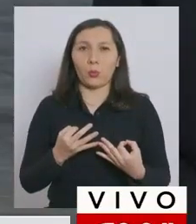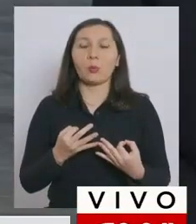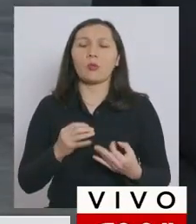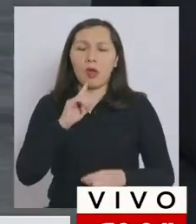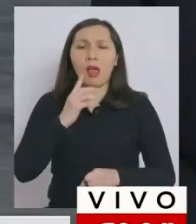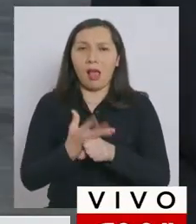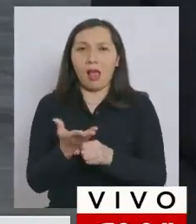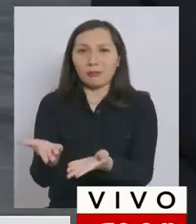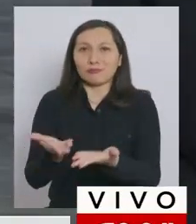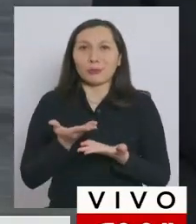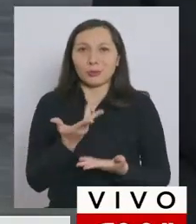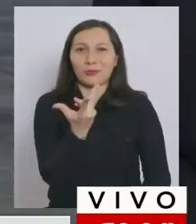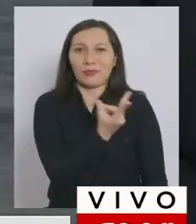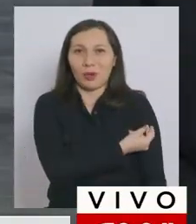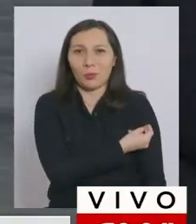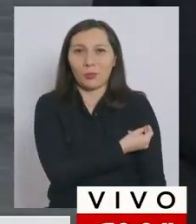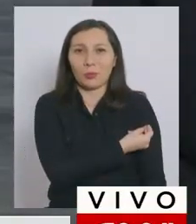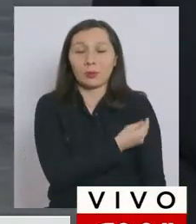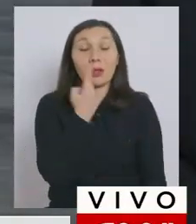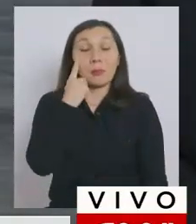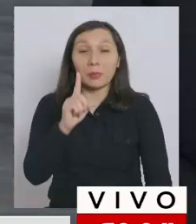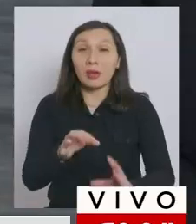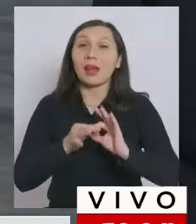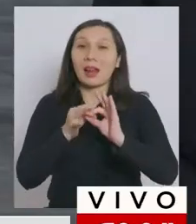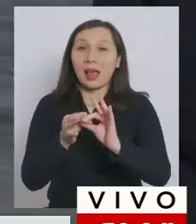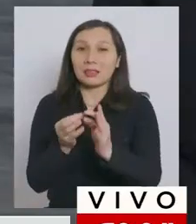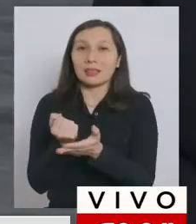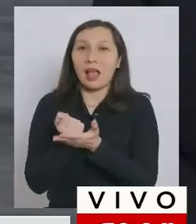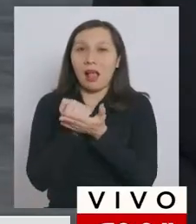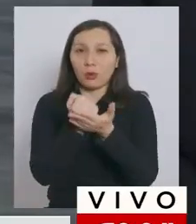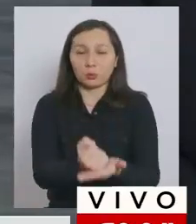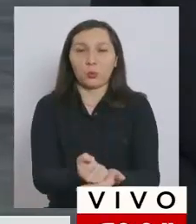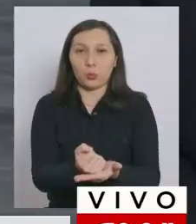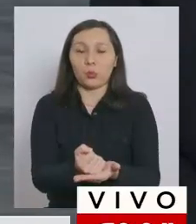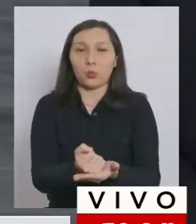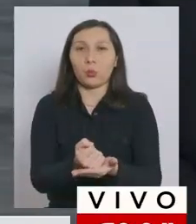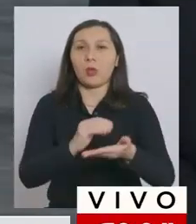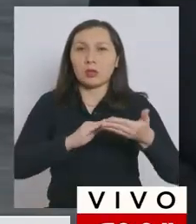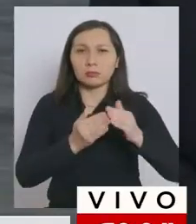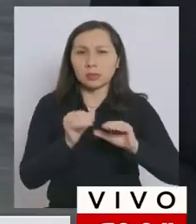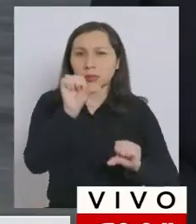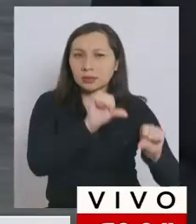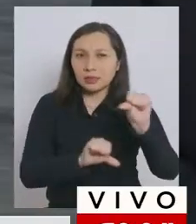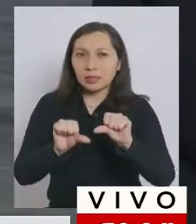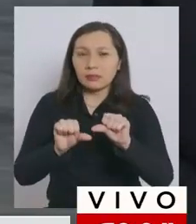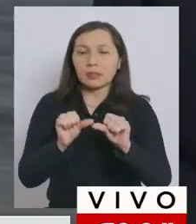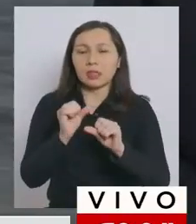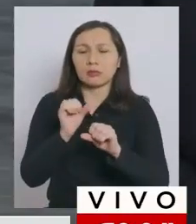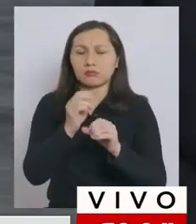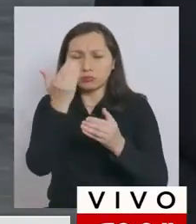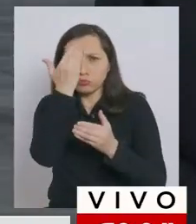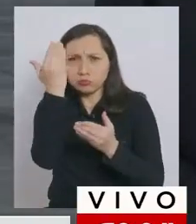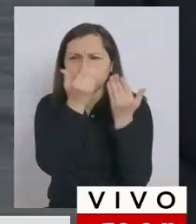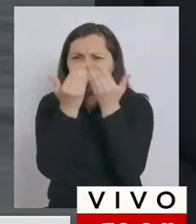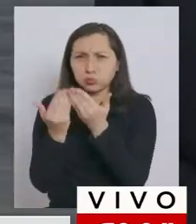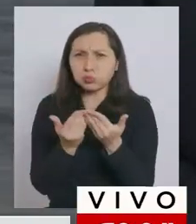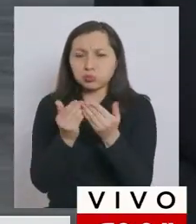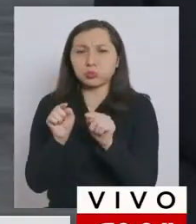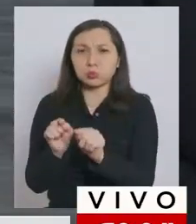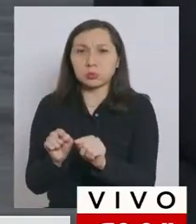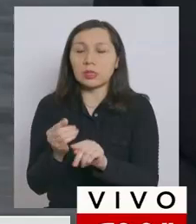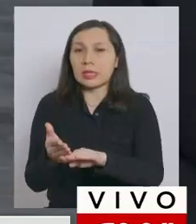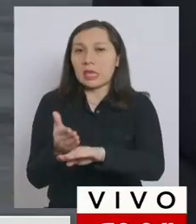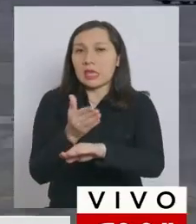van a contar con la vacuna pero gracias a la colaboración de la comunidad científica y académica de una acción